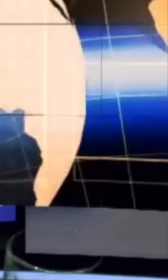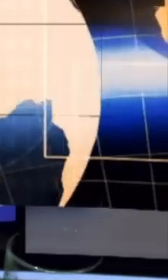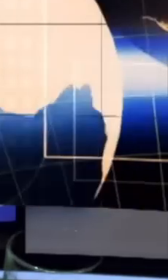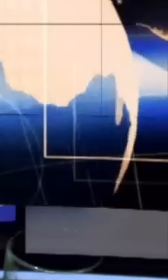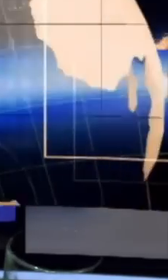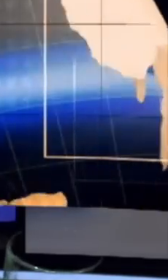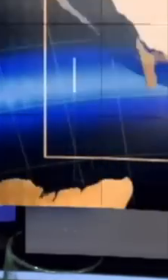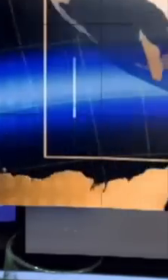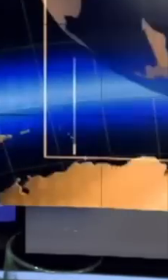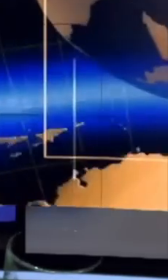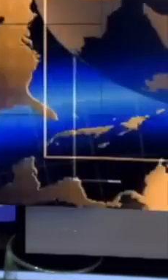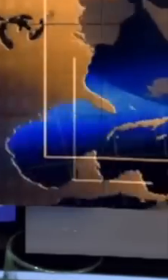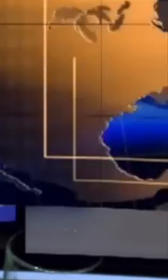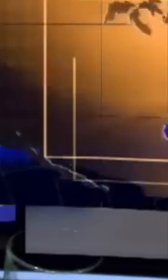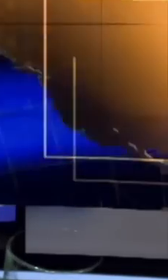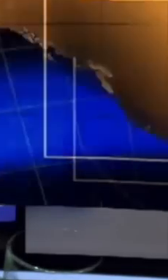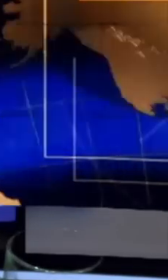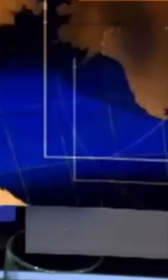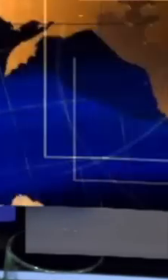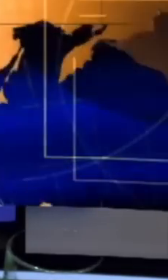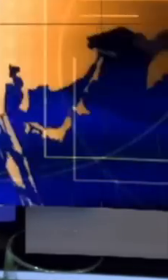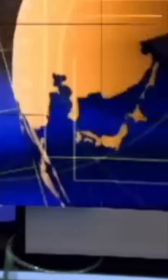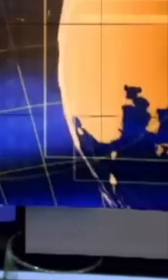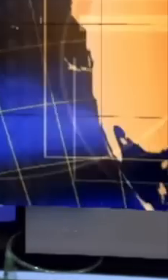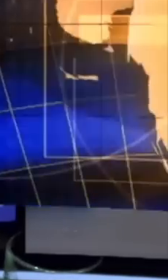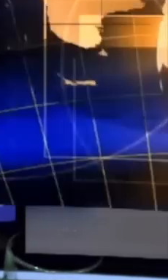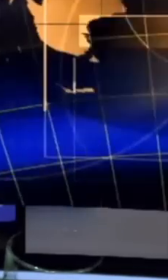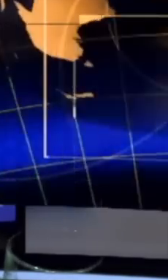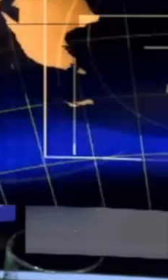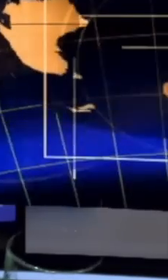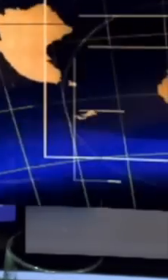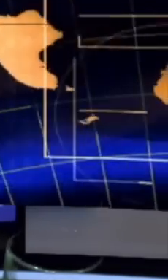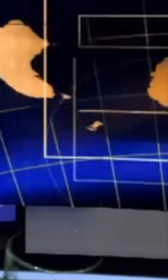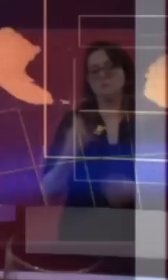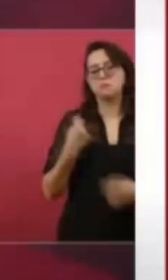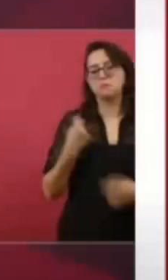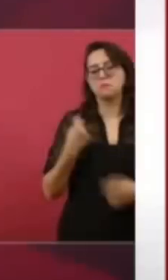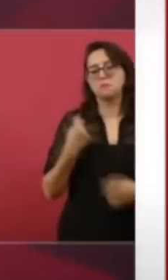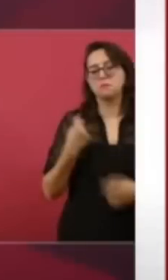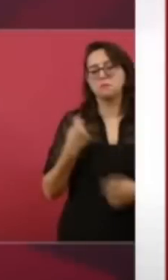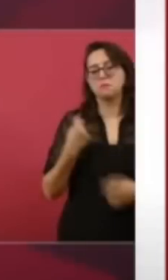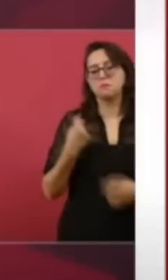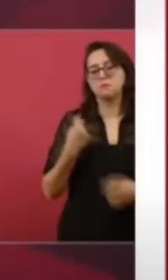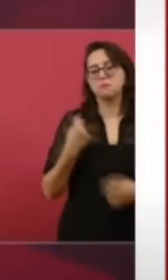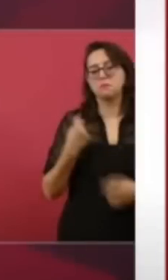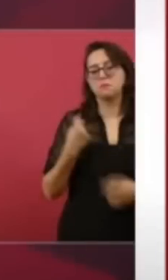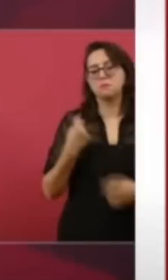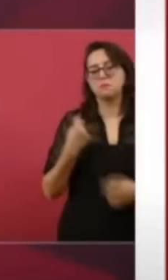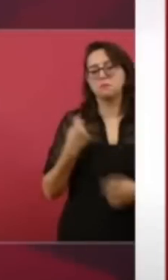completamente imperdonable. Pero esta juez en nuestro México, vamos escuchando.